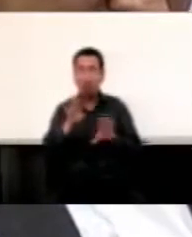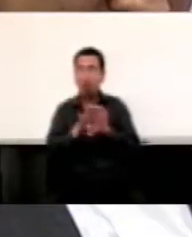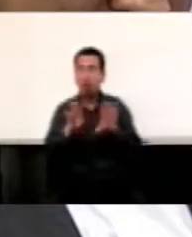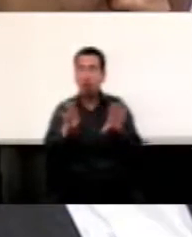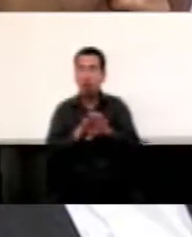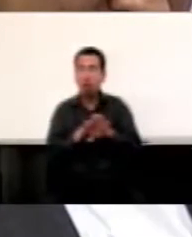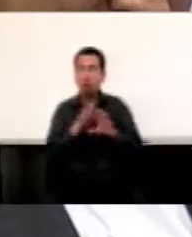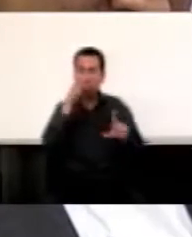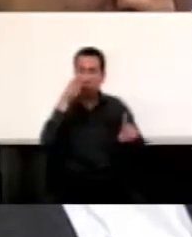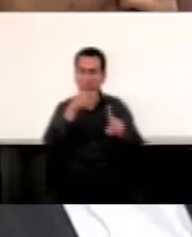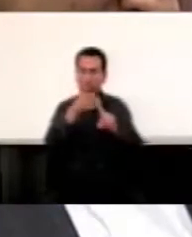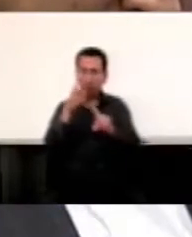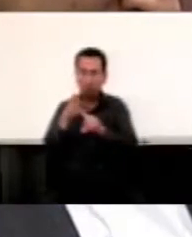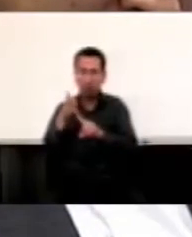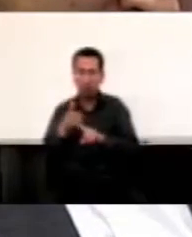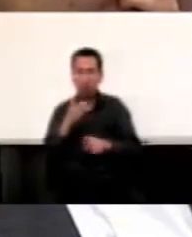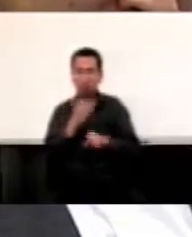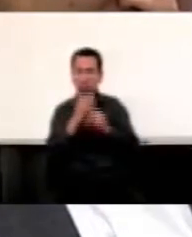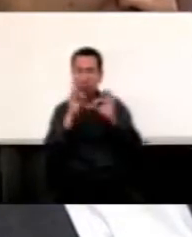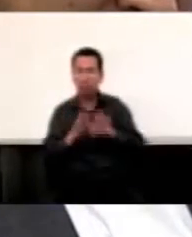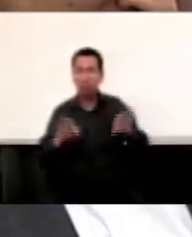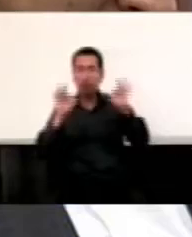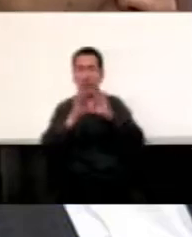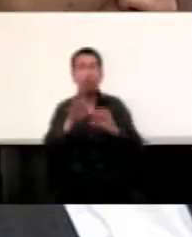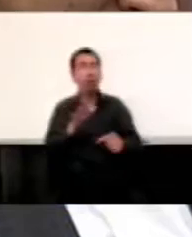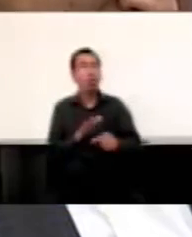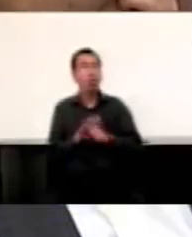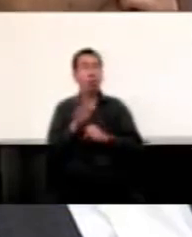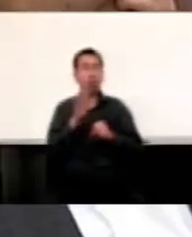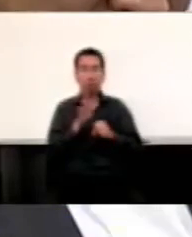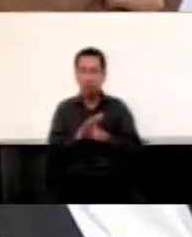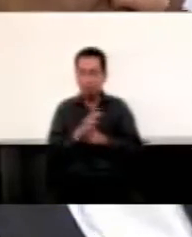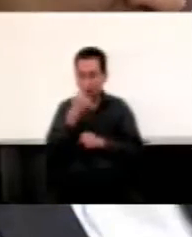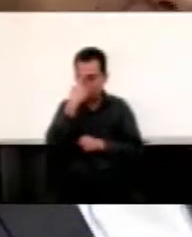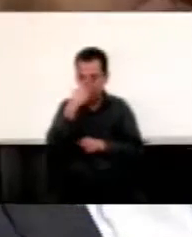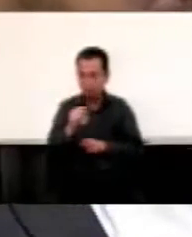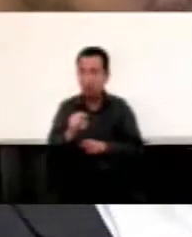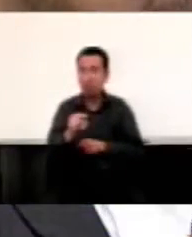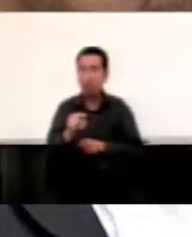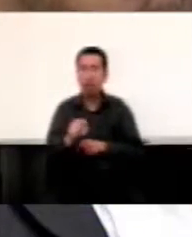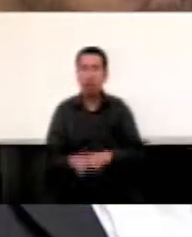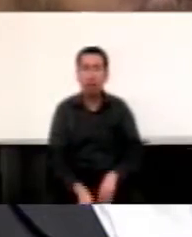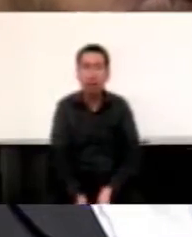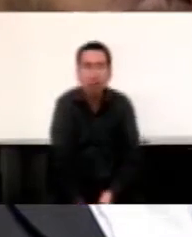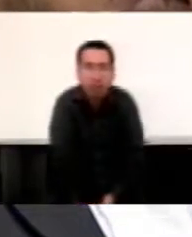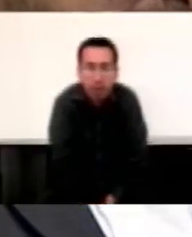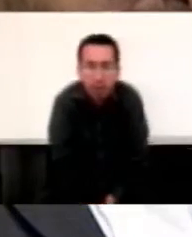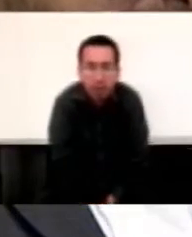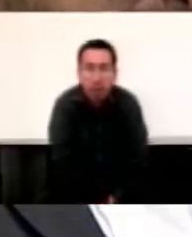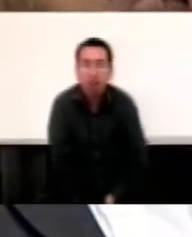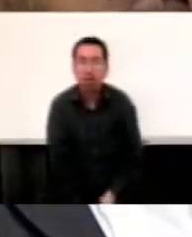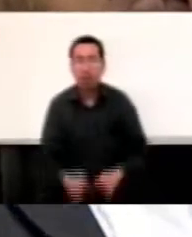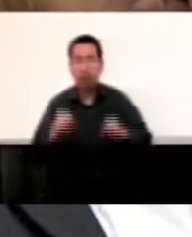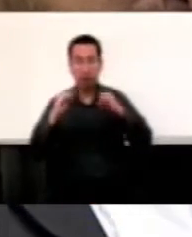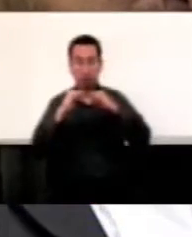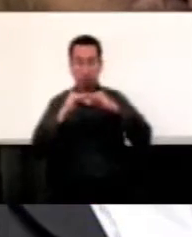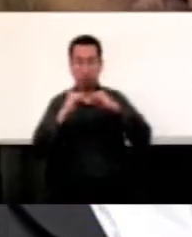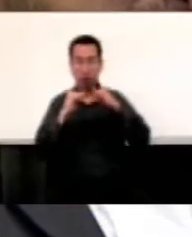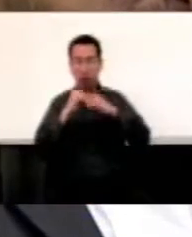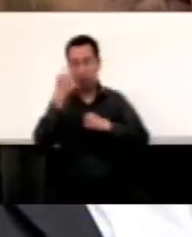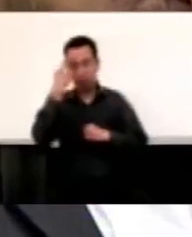lo van centrando en dos aspectos relevantes. Y el primero de ellos es en el grado de alineamiento, desalineamiento,